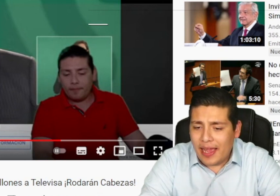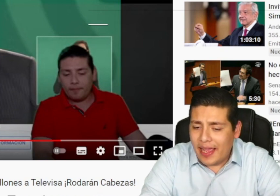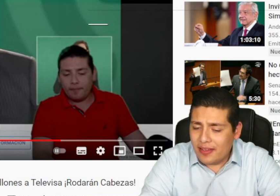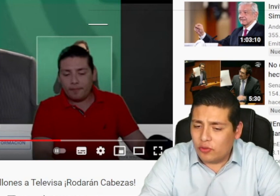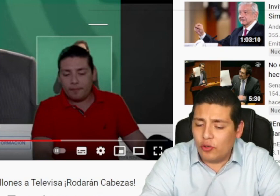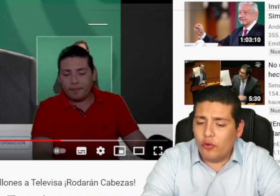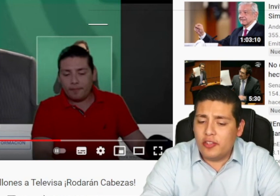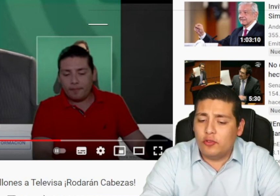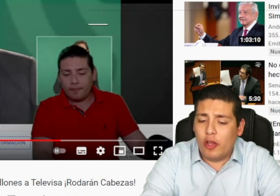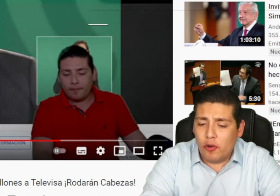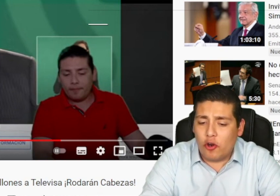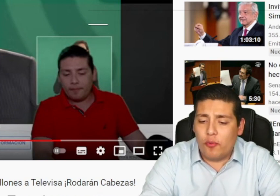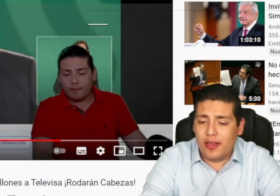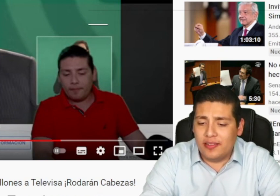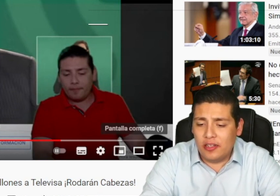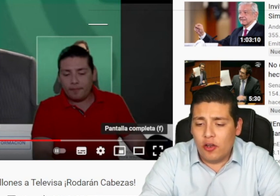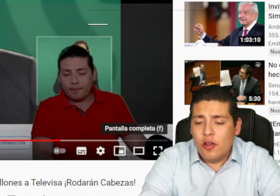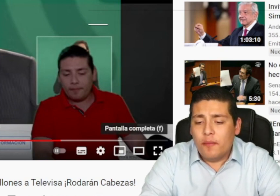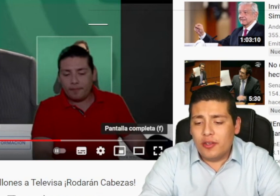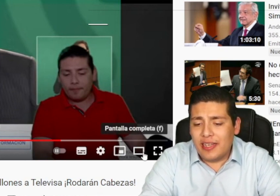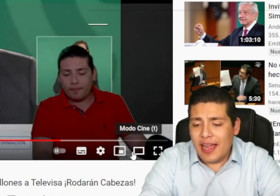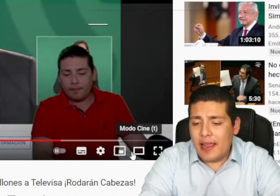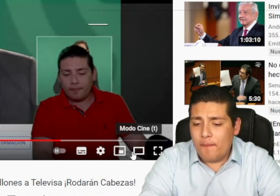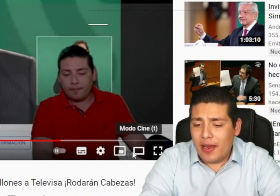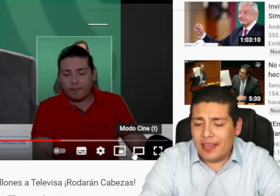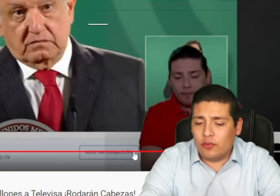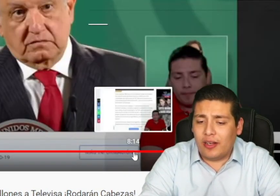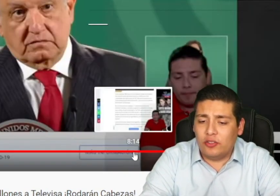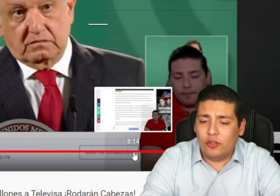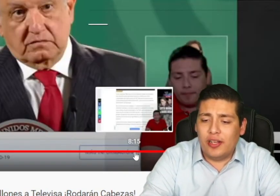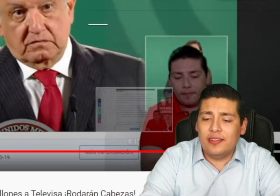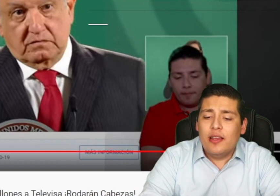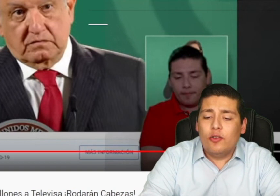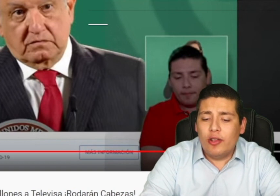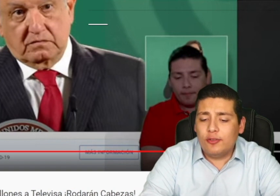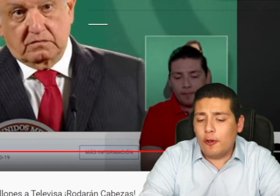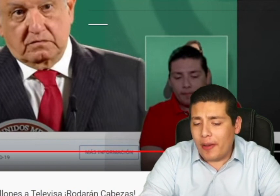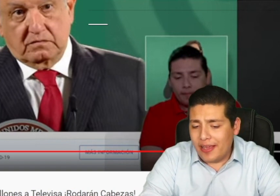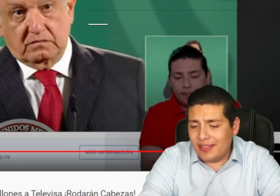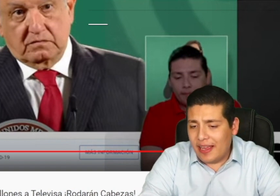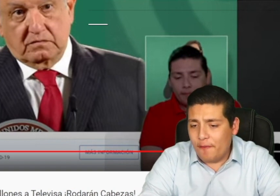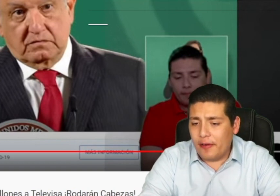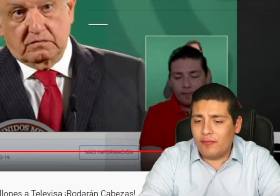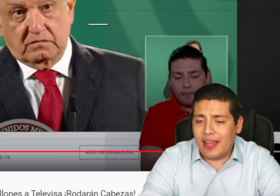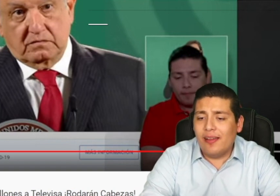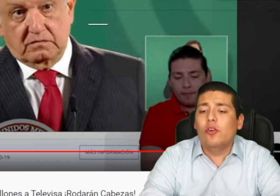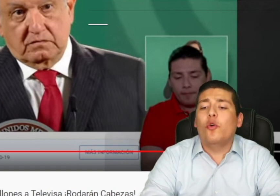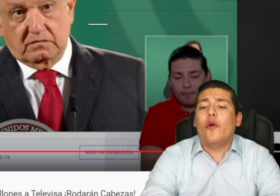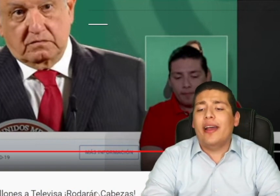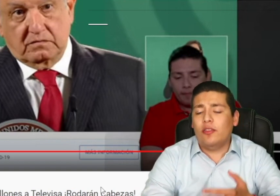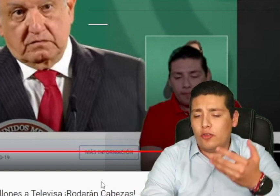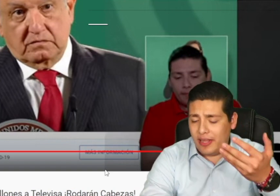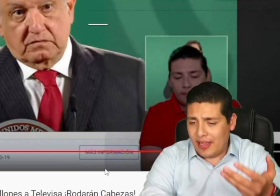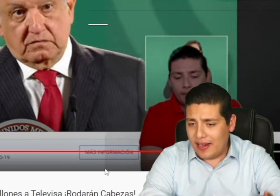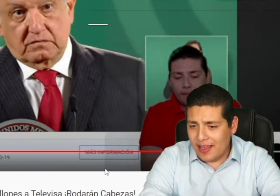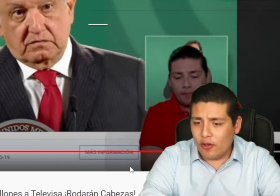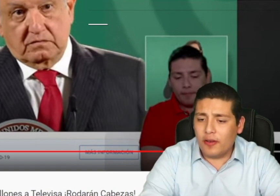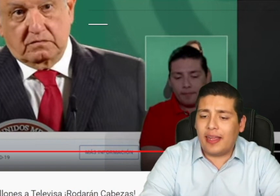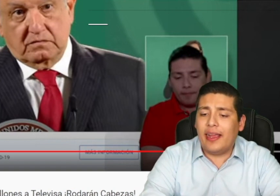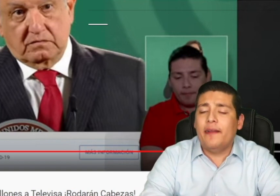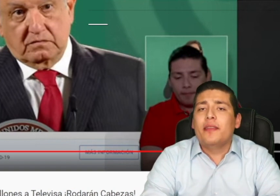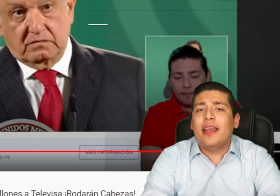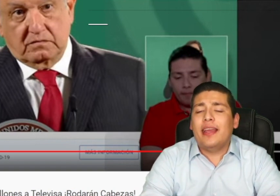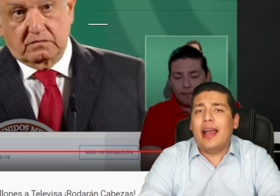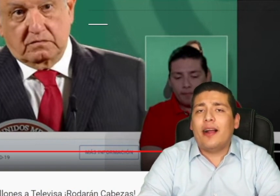familia, esto no es nuevo, como les digo, pues ya en varias ocasiones nuestro país se ha enfrentado o ha tenido